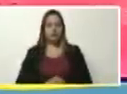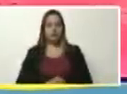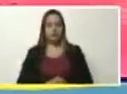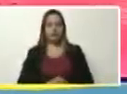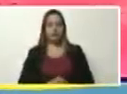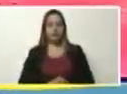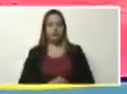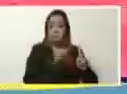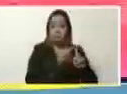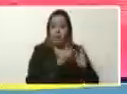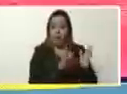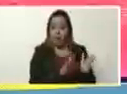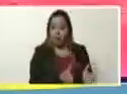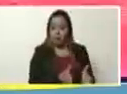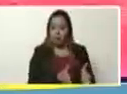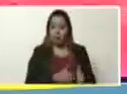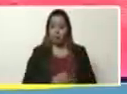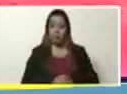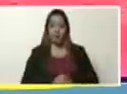Yo dije que